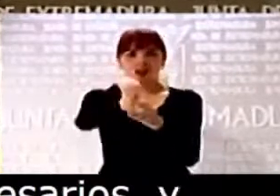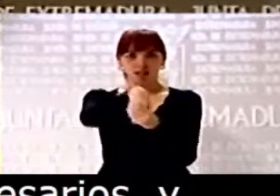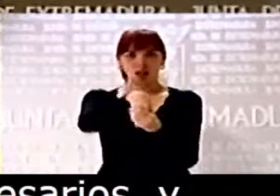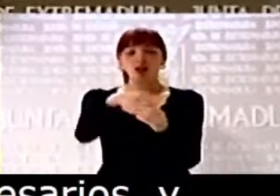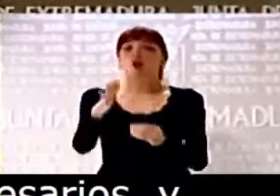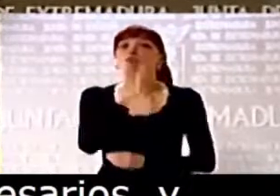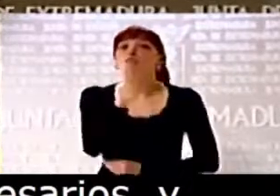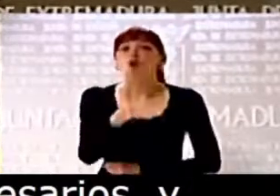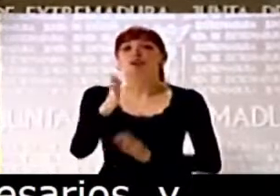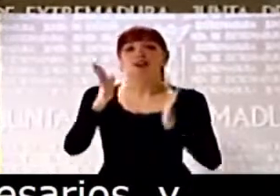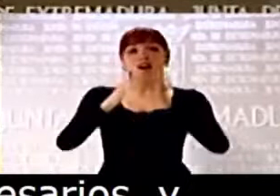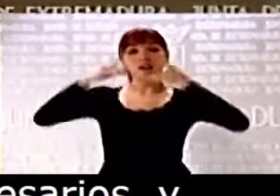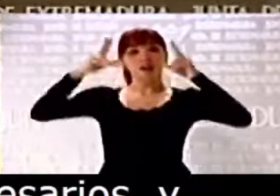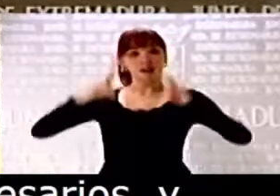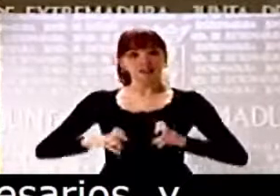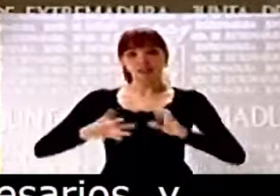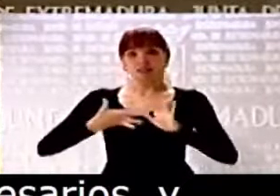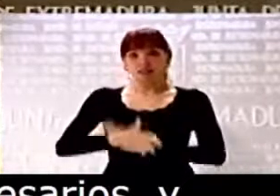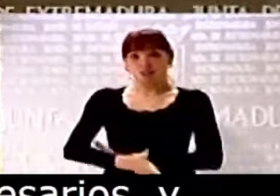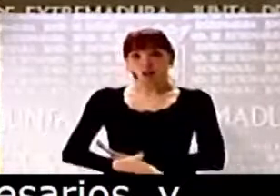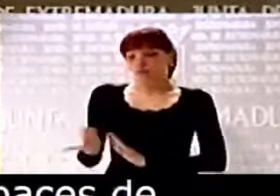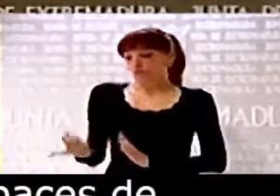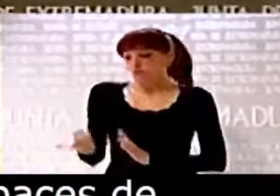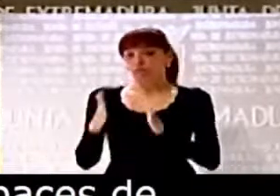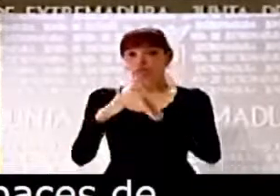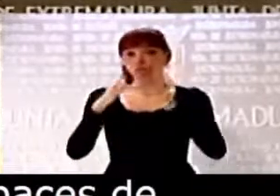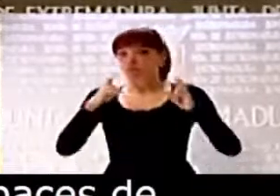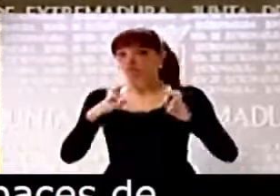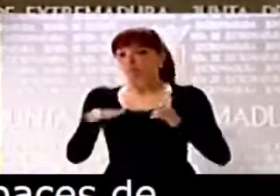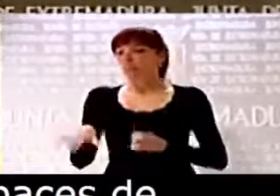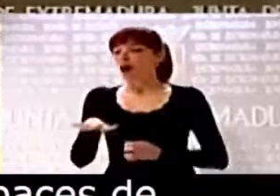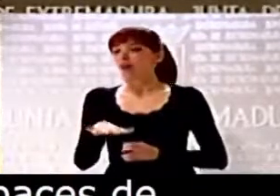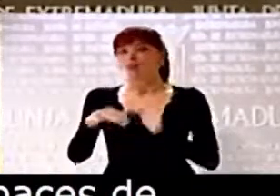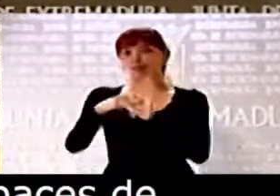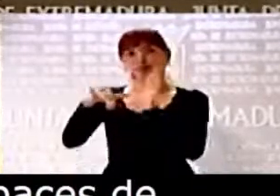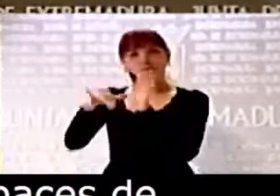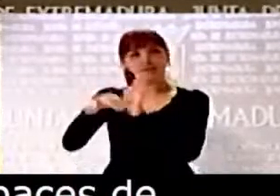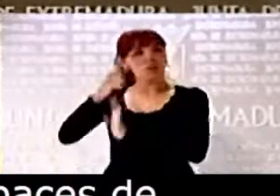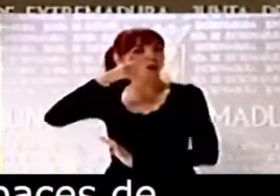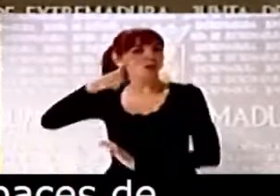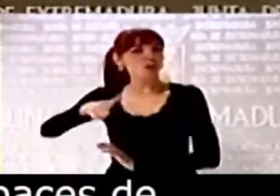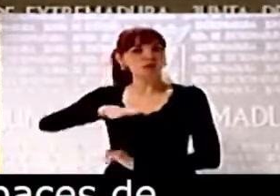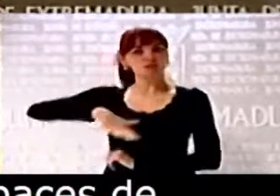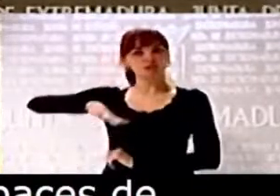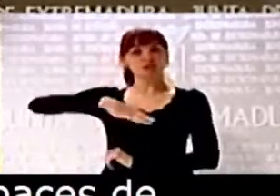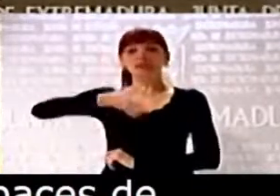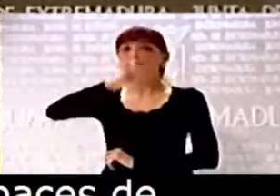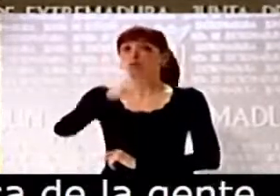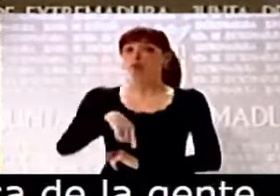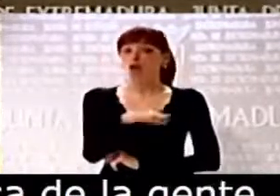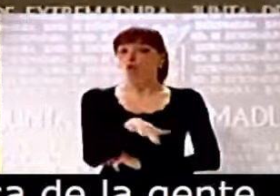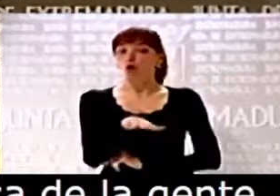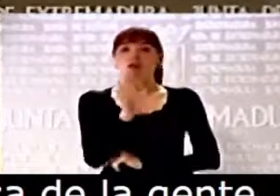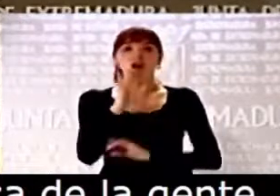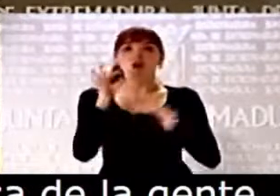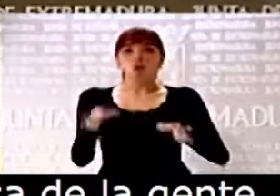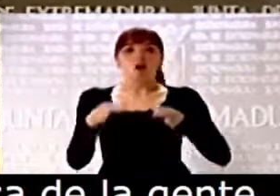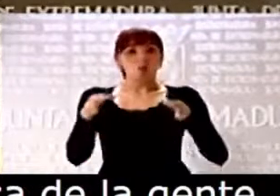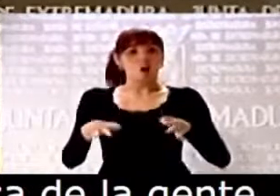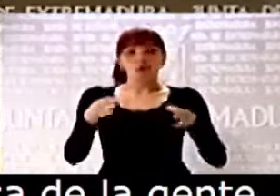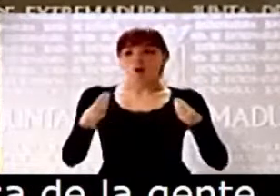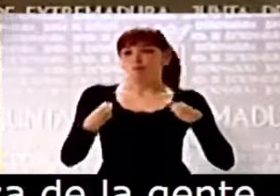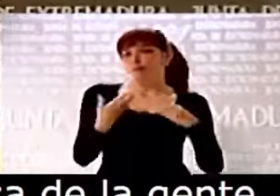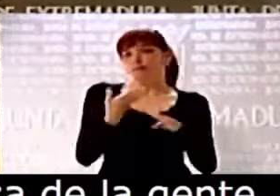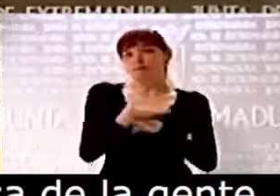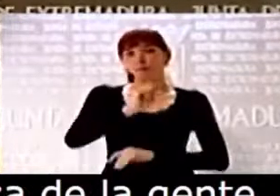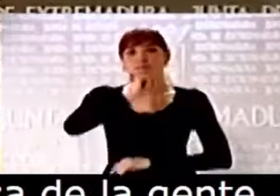porque quedarse en casa significa quedarse en tu barrio, en tu pueblo, en los lugares donde has vivido siempre, yendo a la